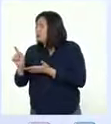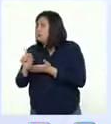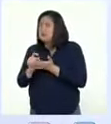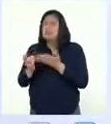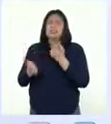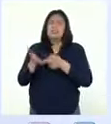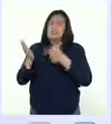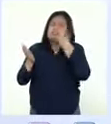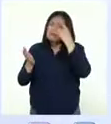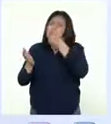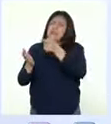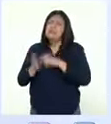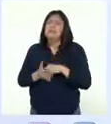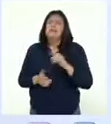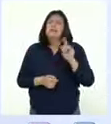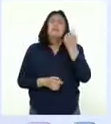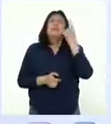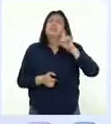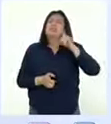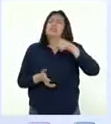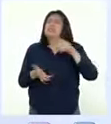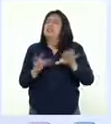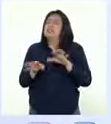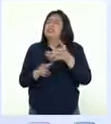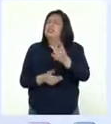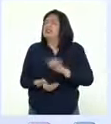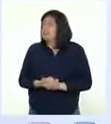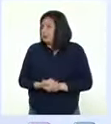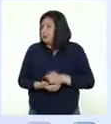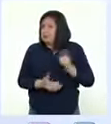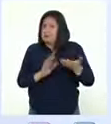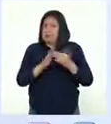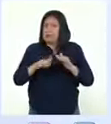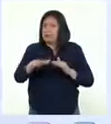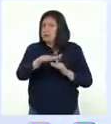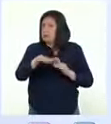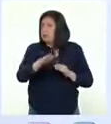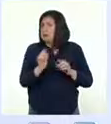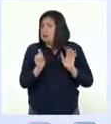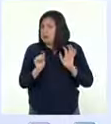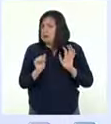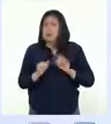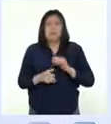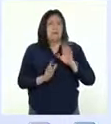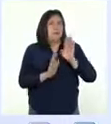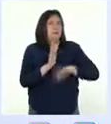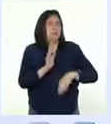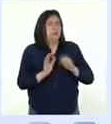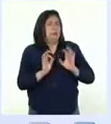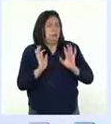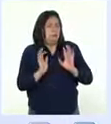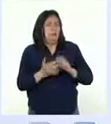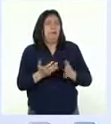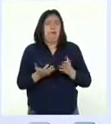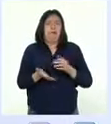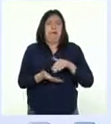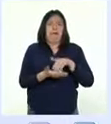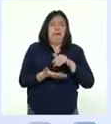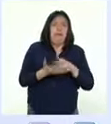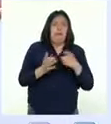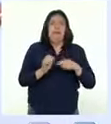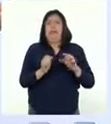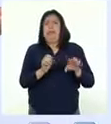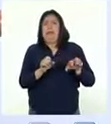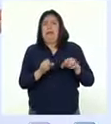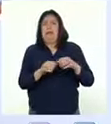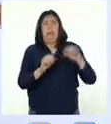preguntándoles qué creen que es lo primero que tenemos que hacer para que nuestras localidades sean menos vulnerables ante los